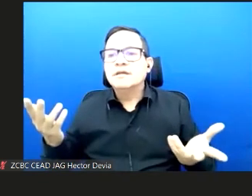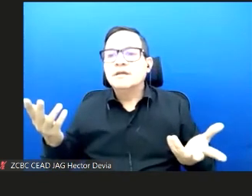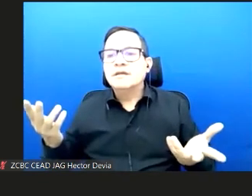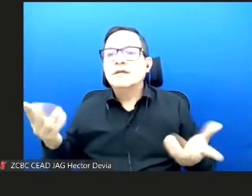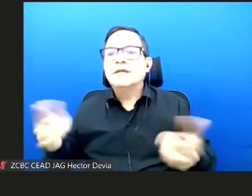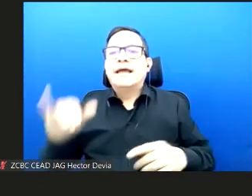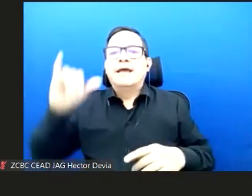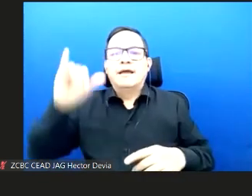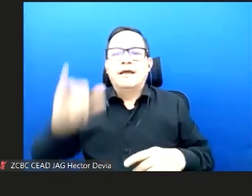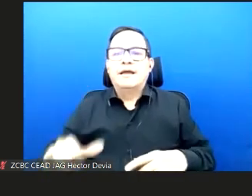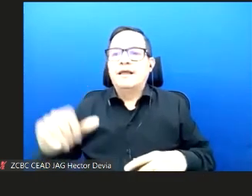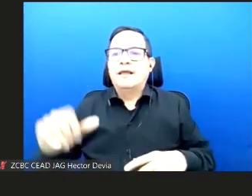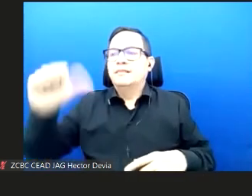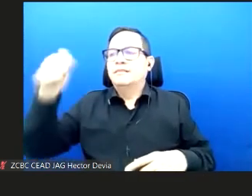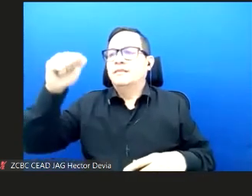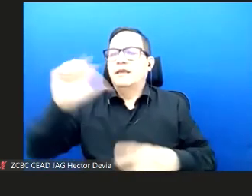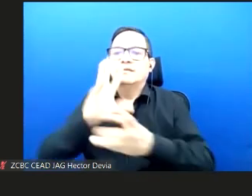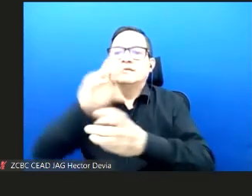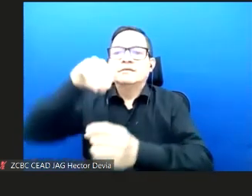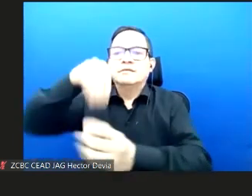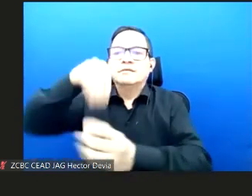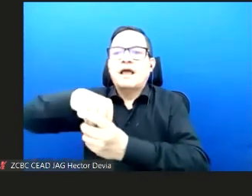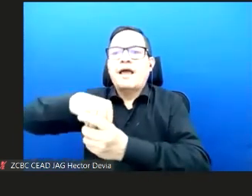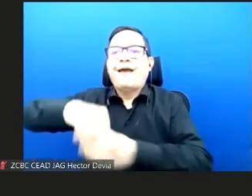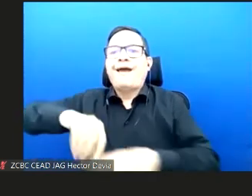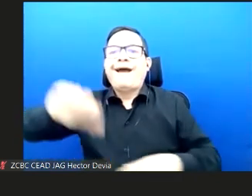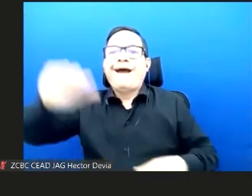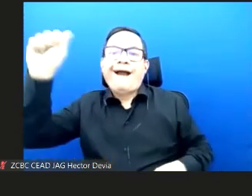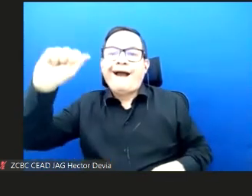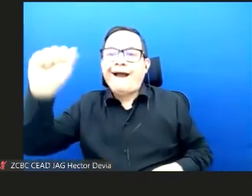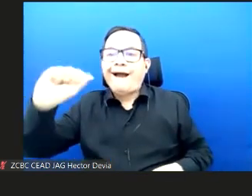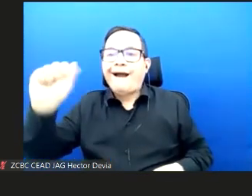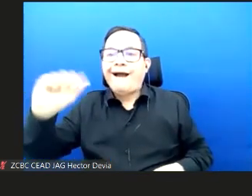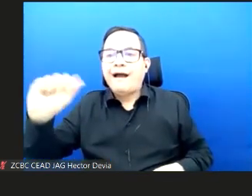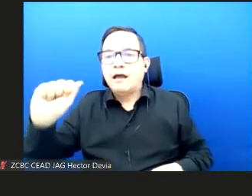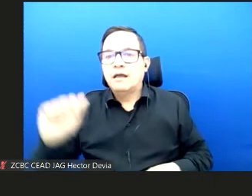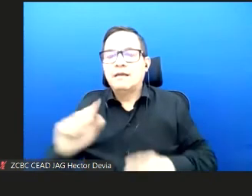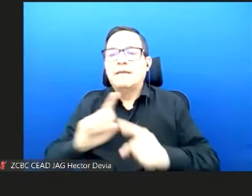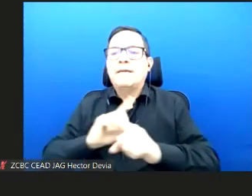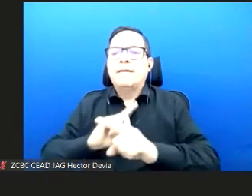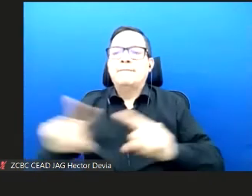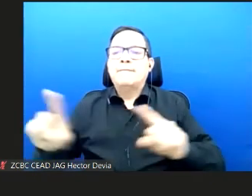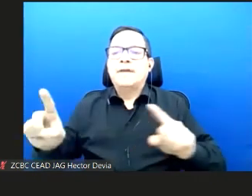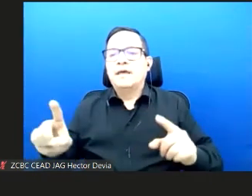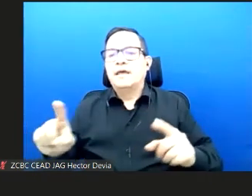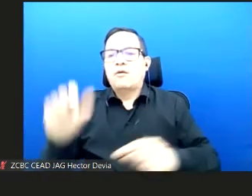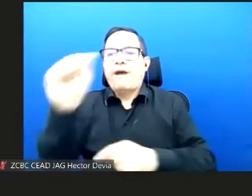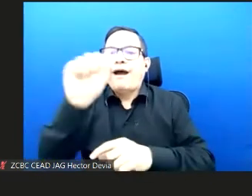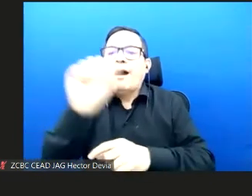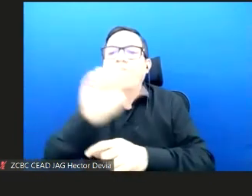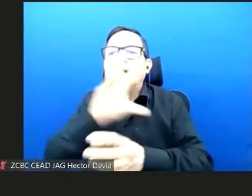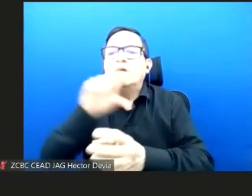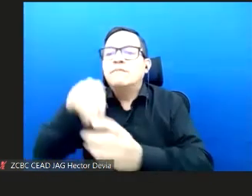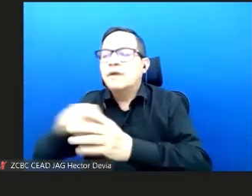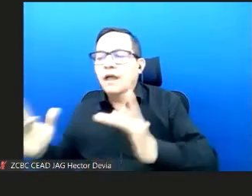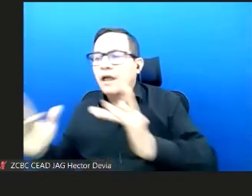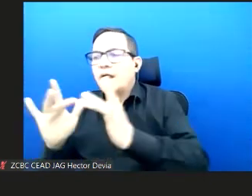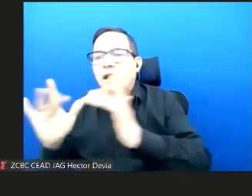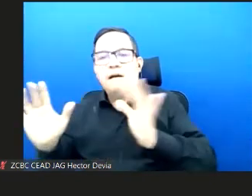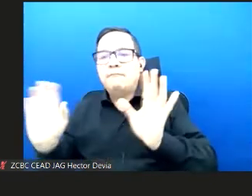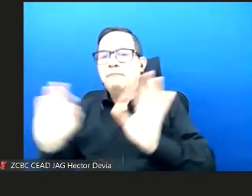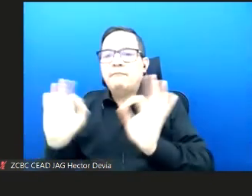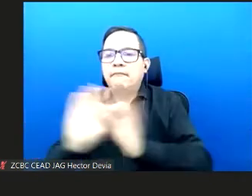el 10 está en el conjunto de A, pero está en la parte de A que no coincide con B y que